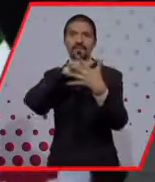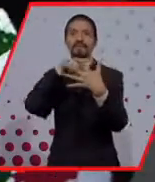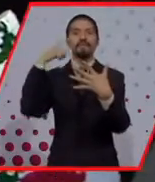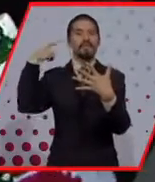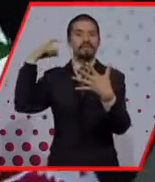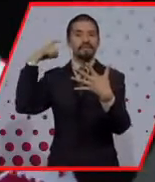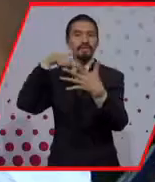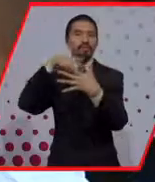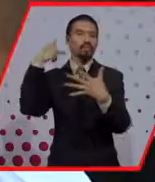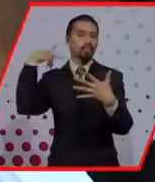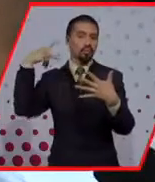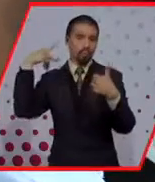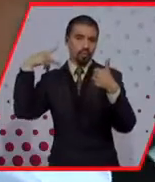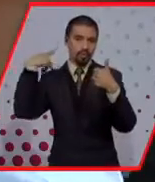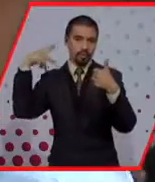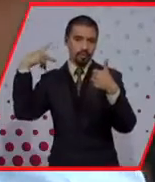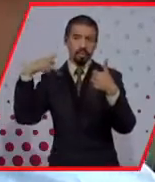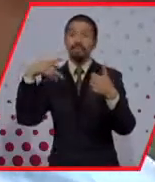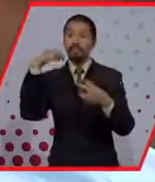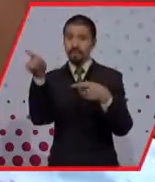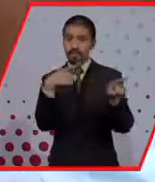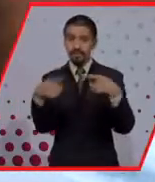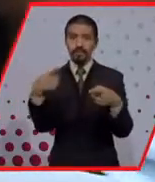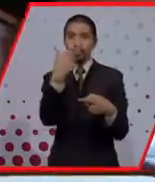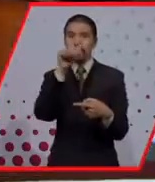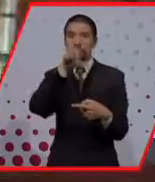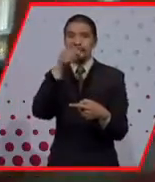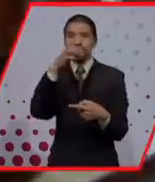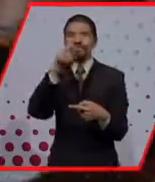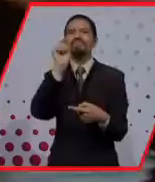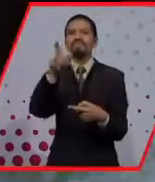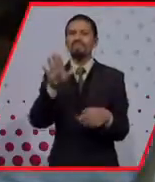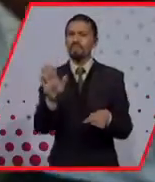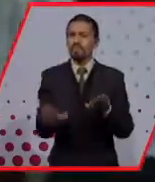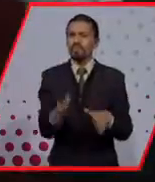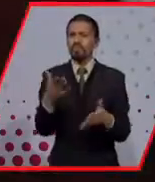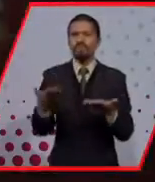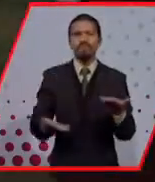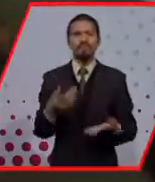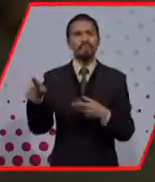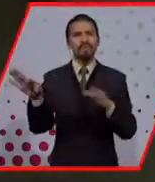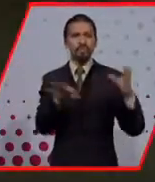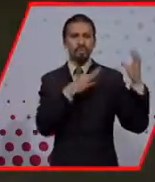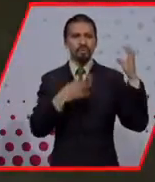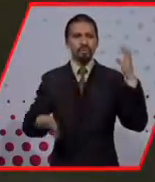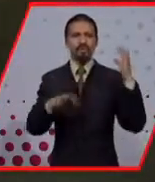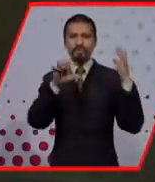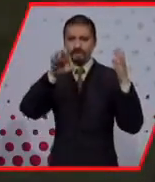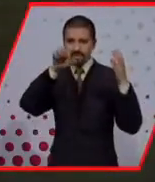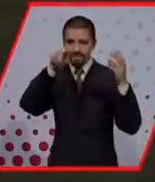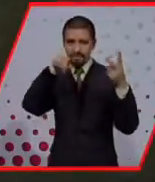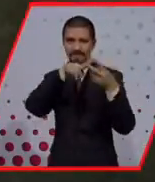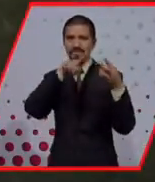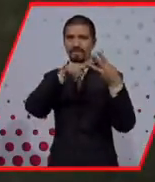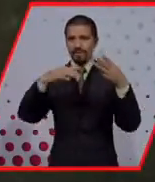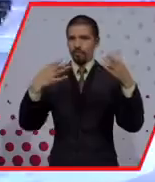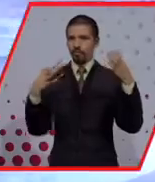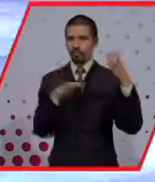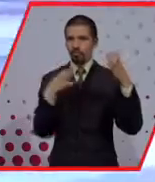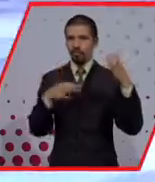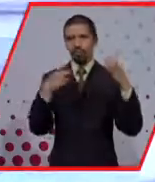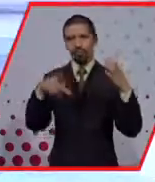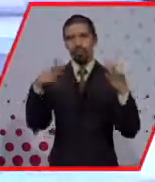y poblano en la música el huapango es el sol que se interpreta con violín jarana y guitarra huapanguera